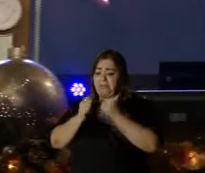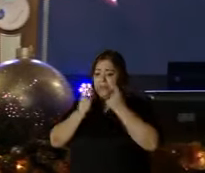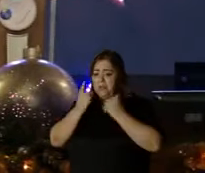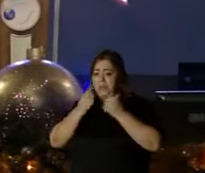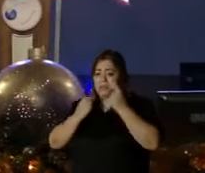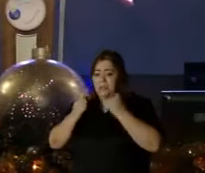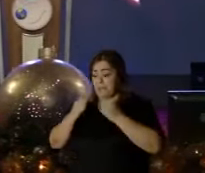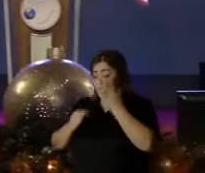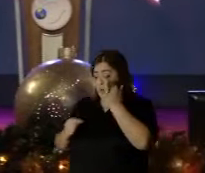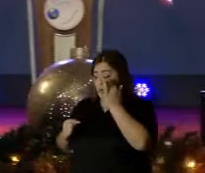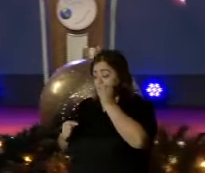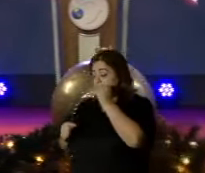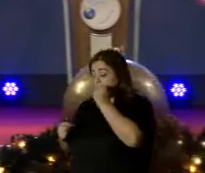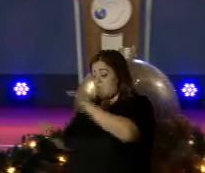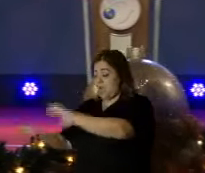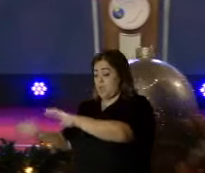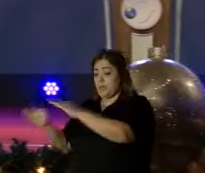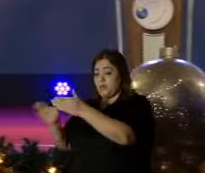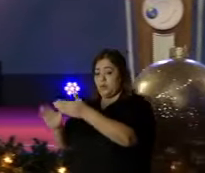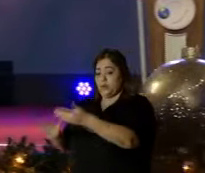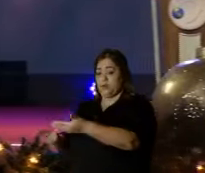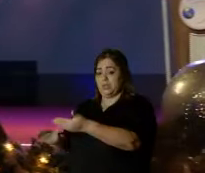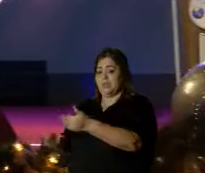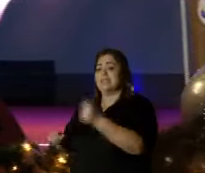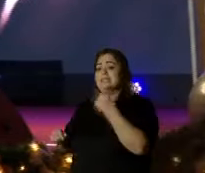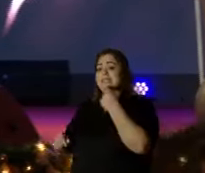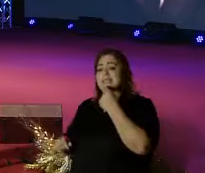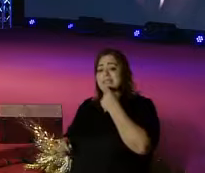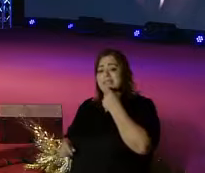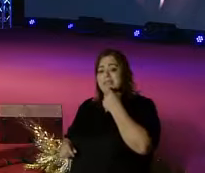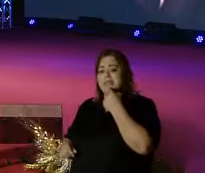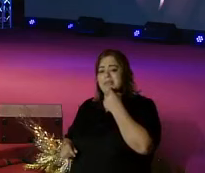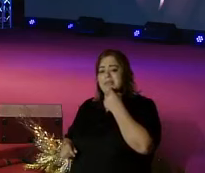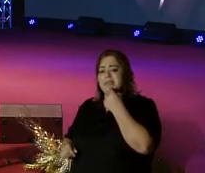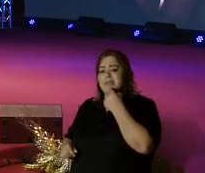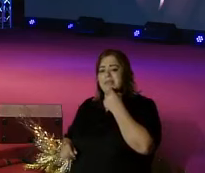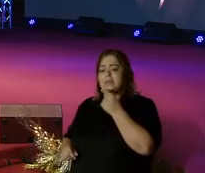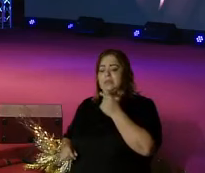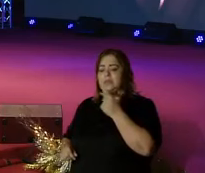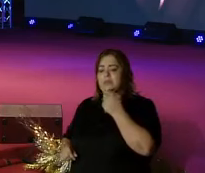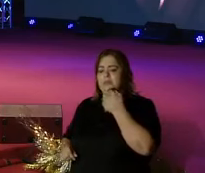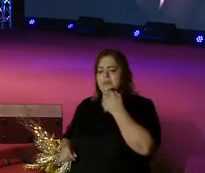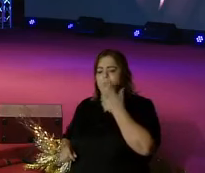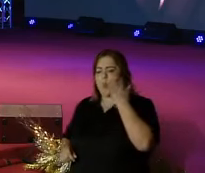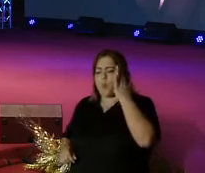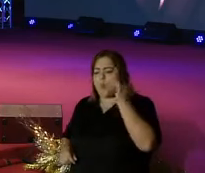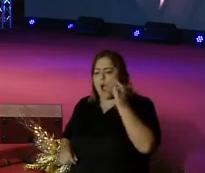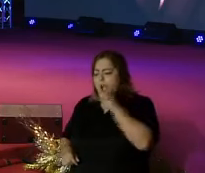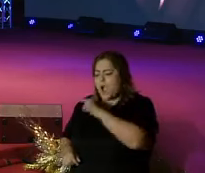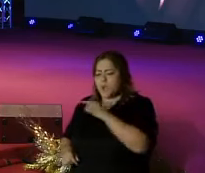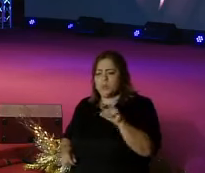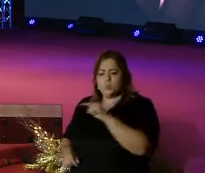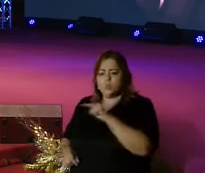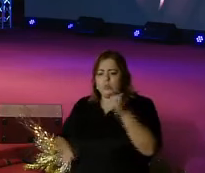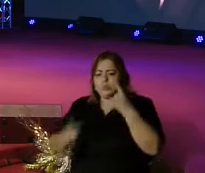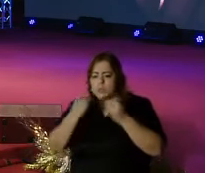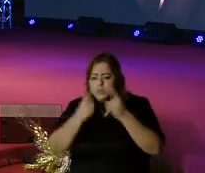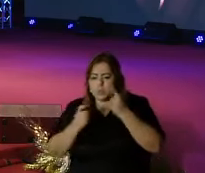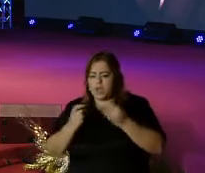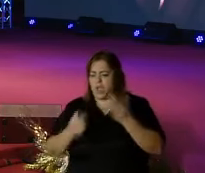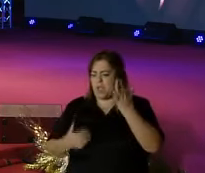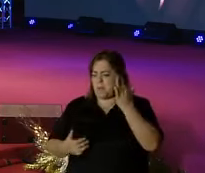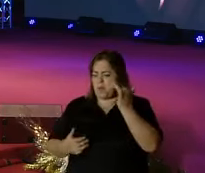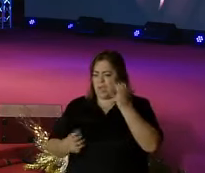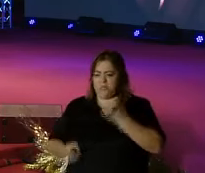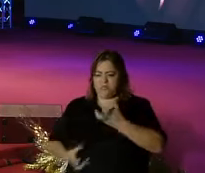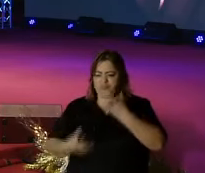se murió. Y sigue diciendo, y entrando les dijo: ¿por qué ustedes están llorando? ¿Por qué están haciendo alboroto,